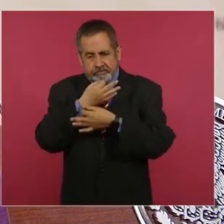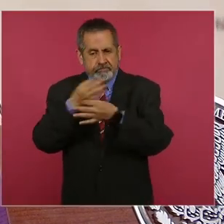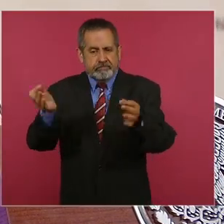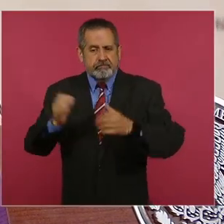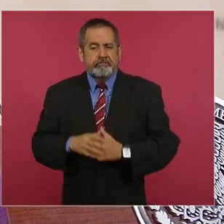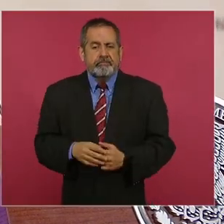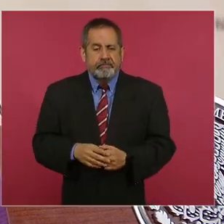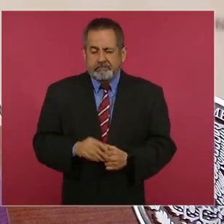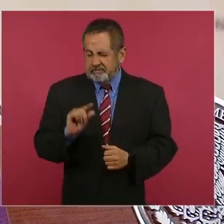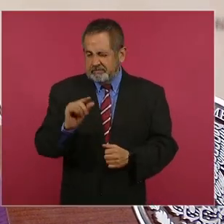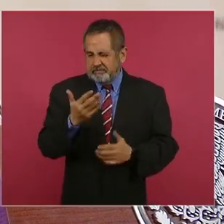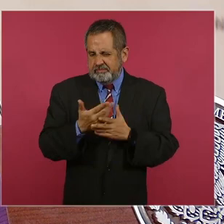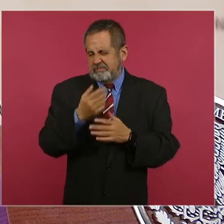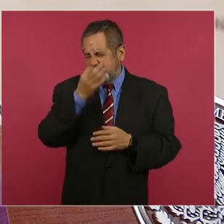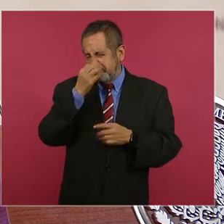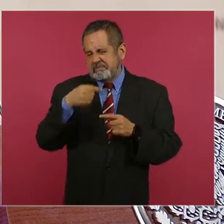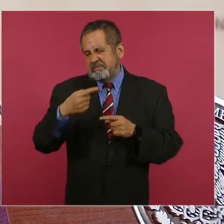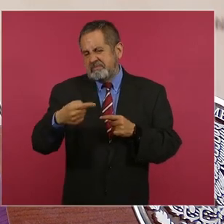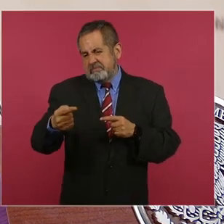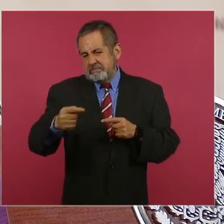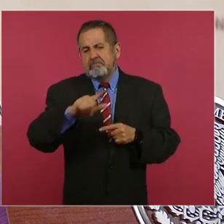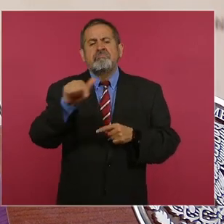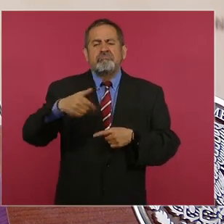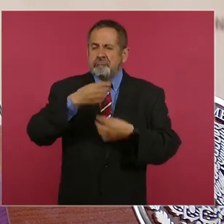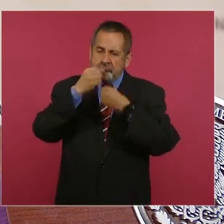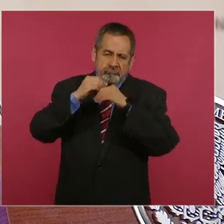Entonces, déjenme unos días, ya les digo,